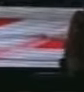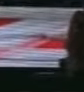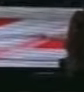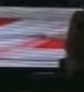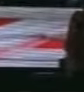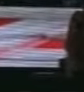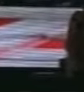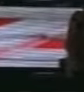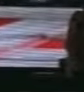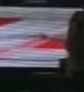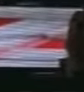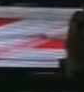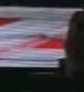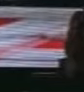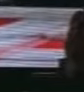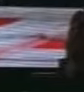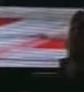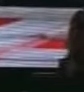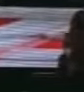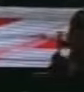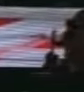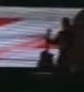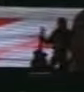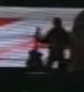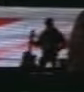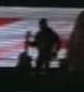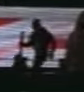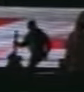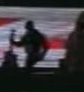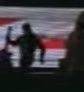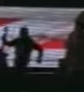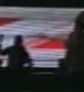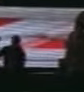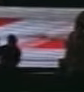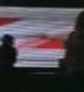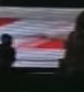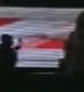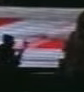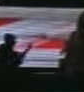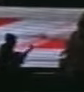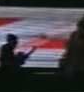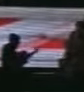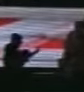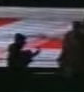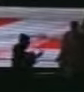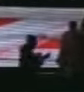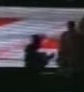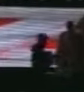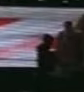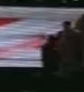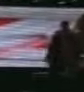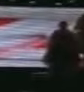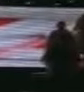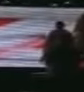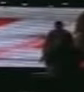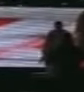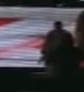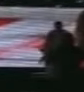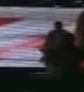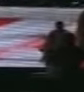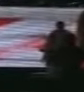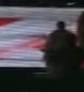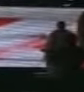Canaria, incluyendo también el de Santa Cruz de La Palma, con el consabido Día de los Indianos, el lunes de carnaval. Para eso todavía queda, y